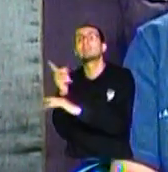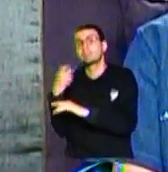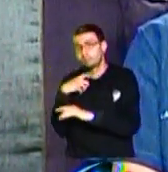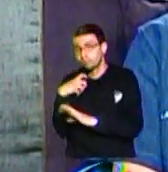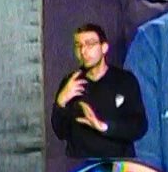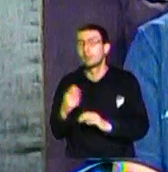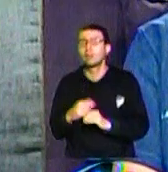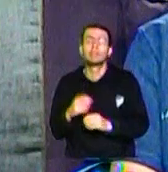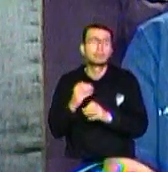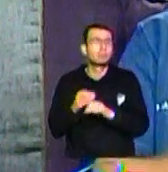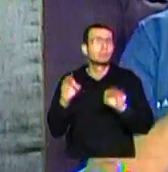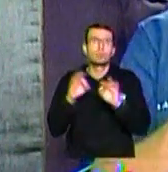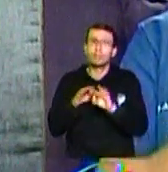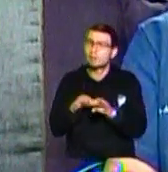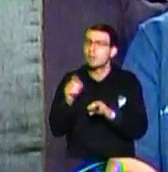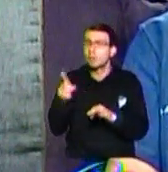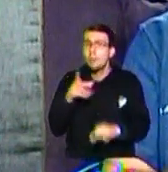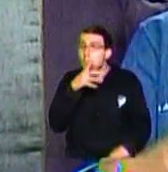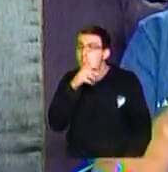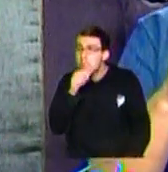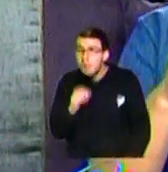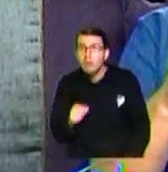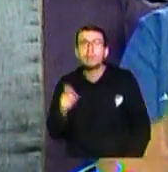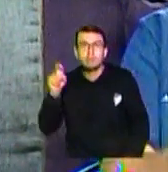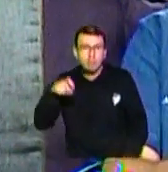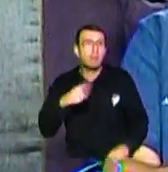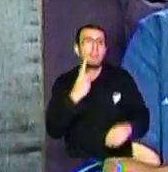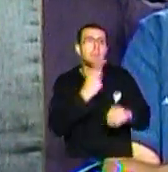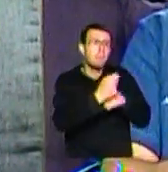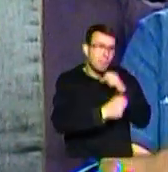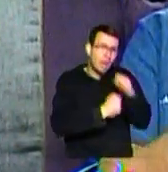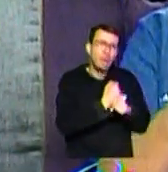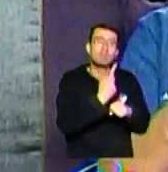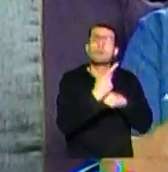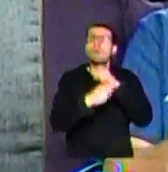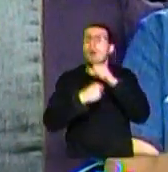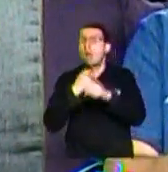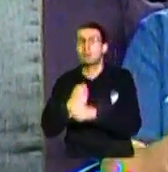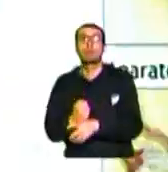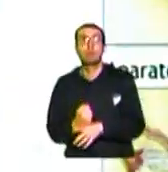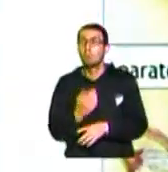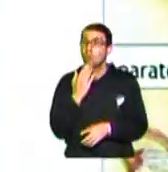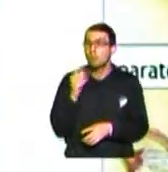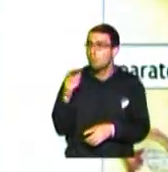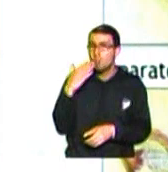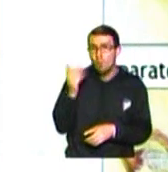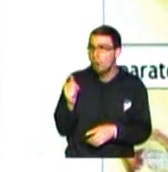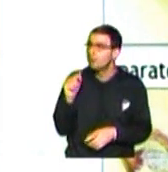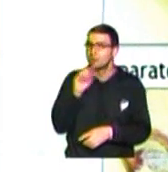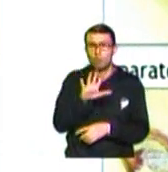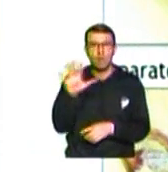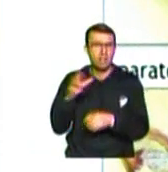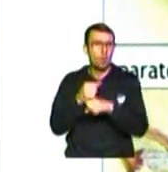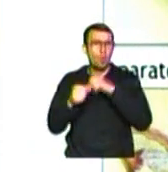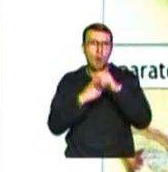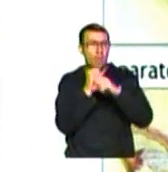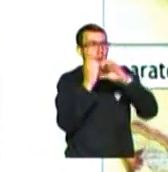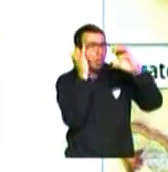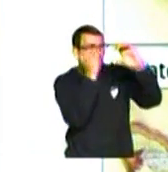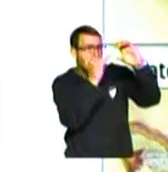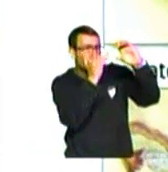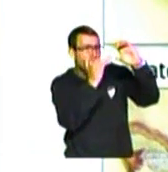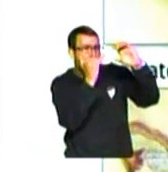que hacerse la citología. Ya si una mujer se hace a los 55 años una citología con colposcopia y todo está muy normal,